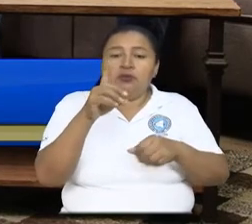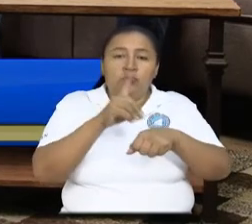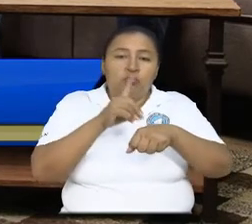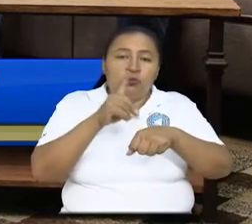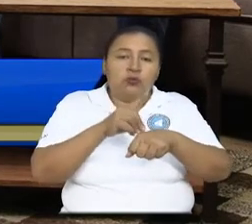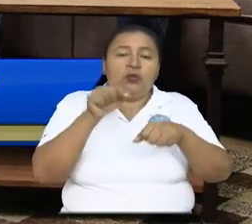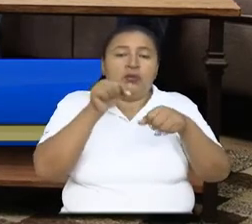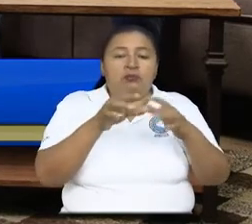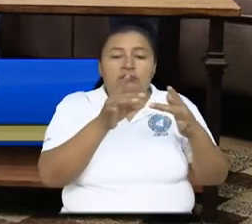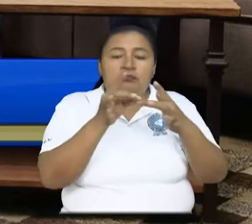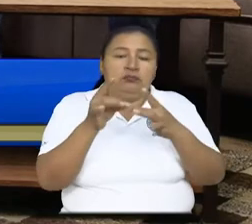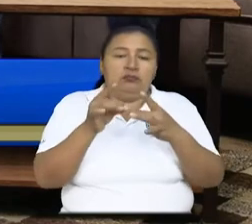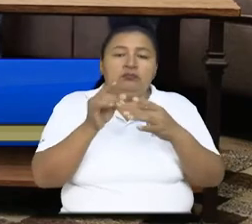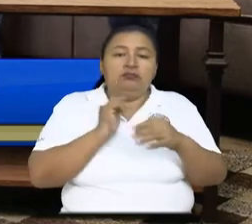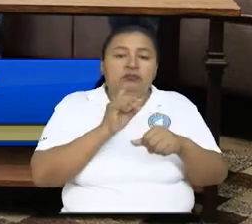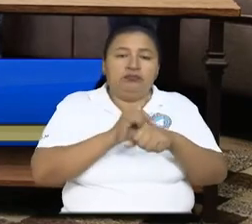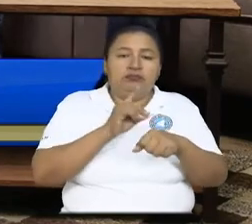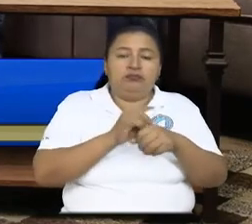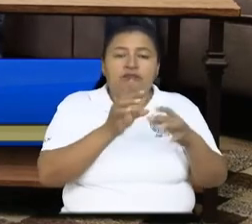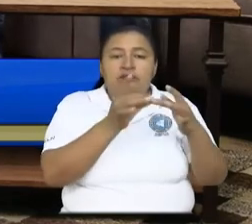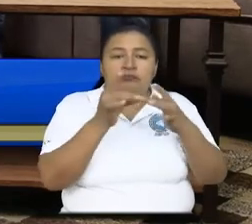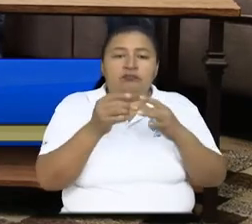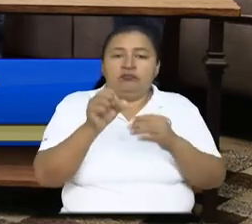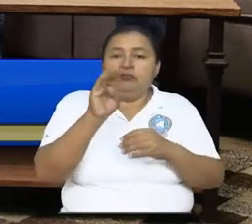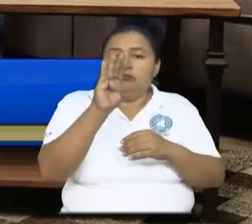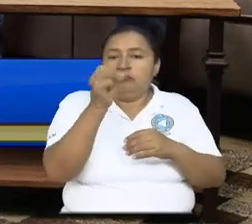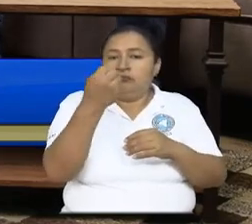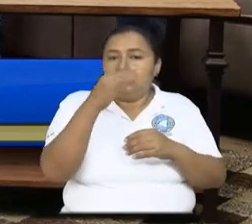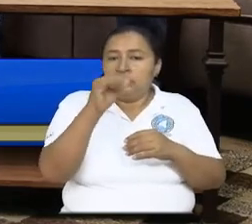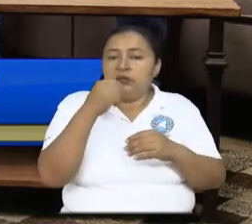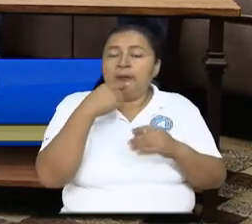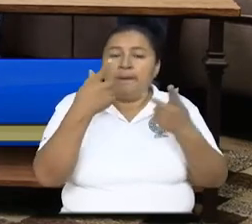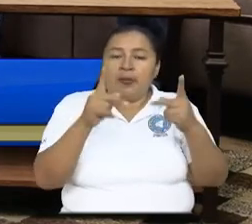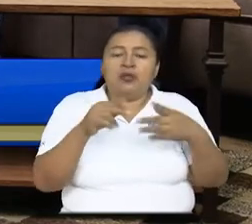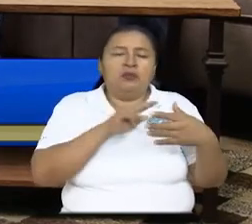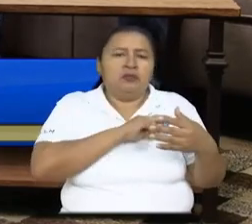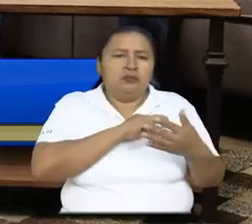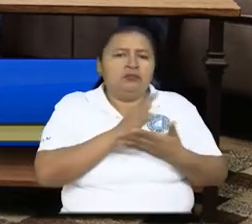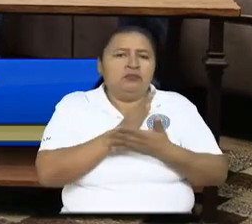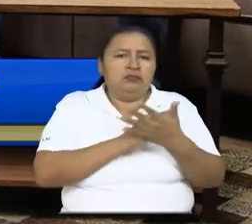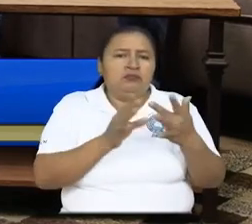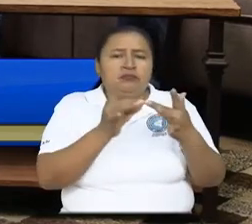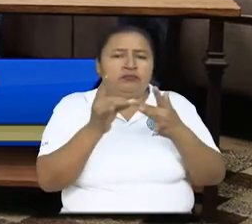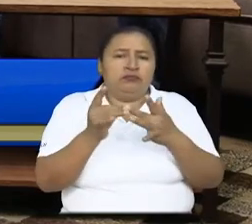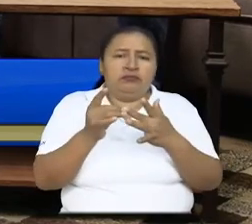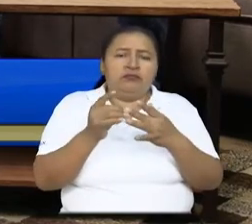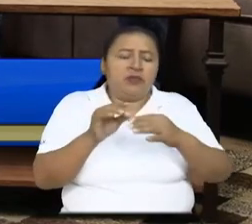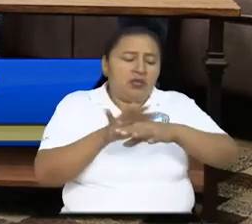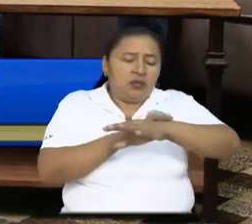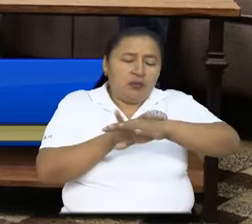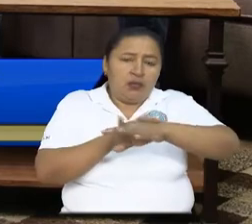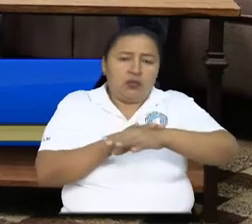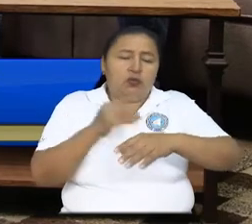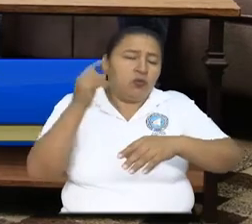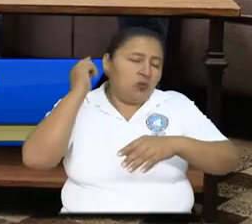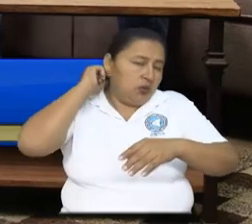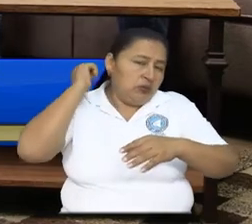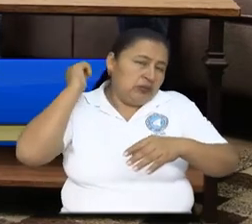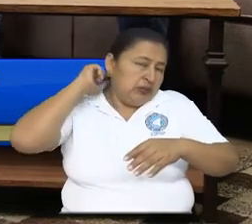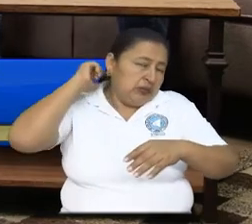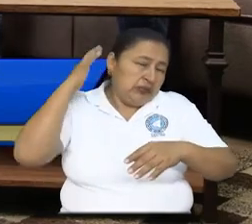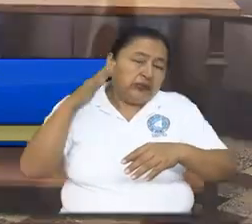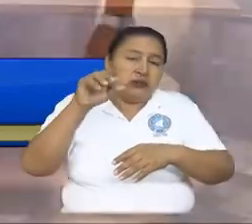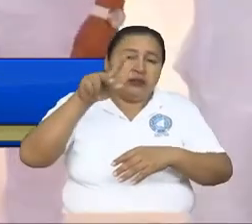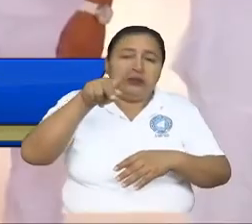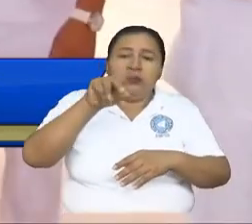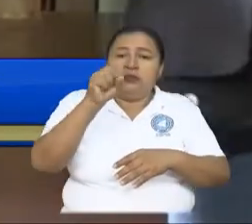para especialidades son unas especialidades básicas pero también hay especialidades como dermatología psiquiatría verdad entre